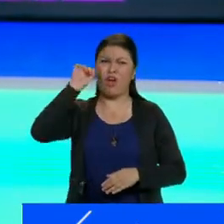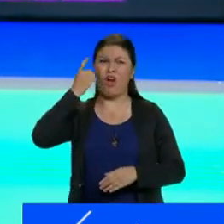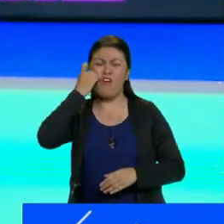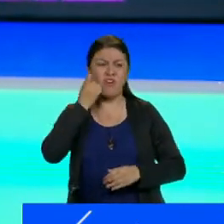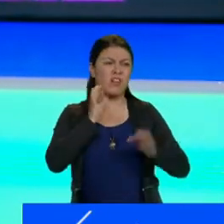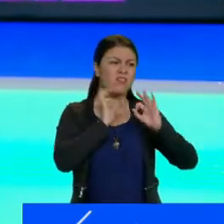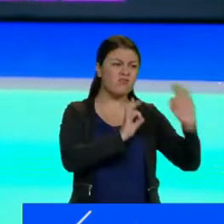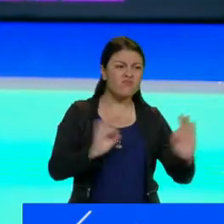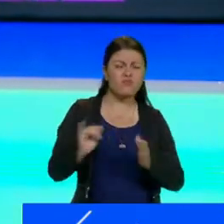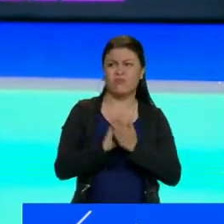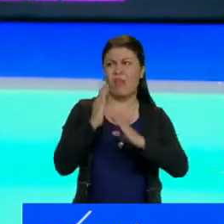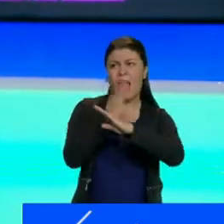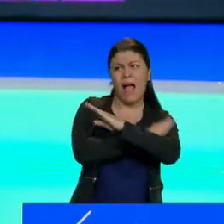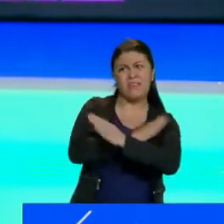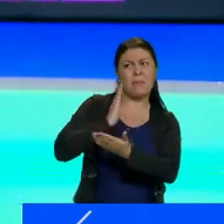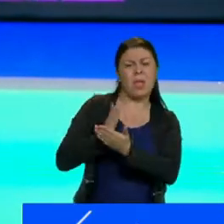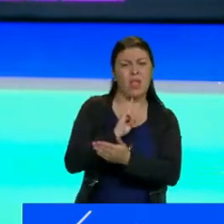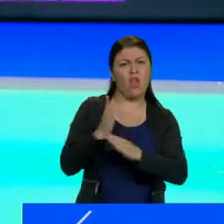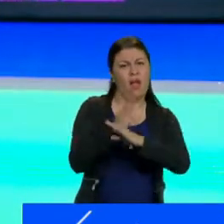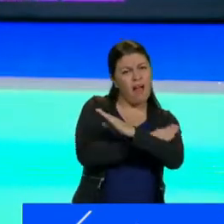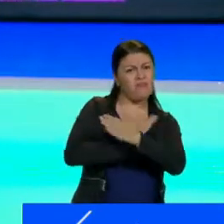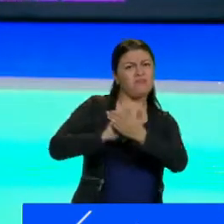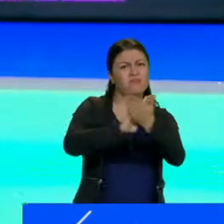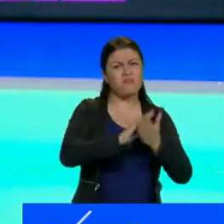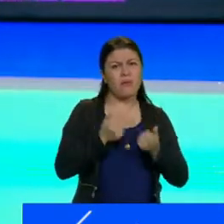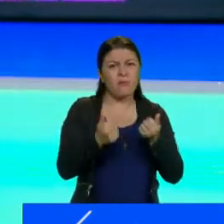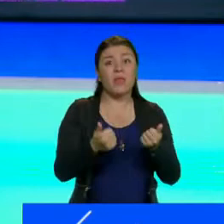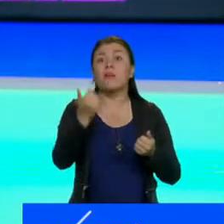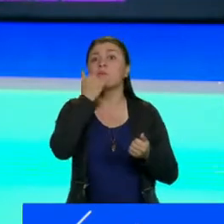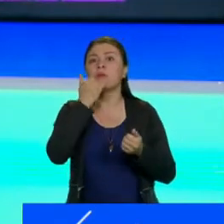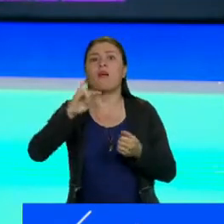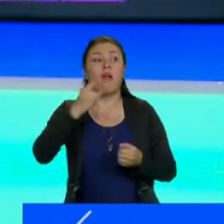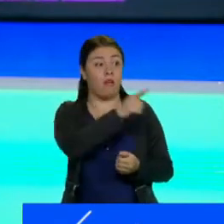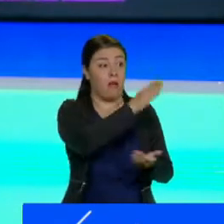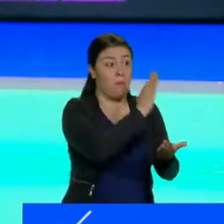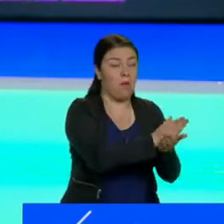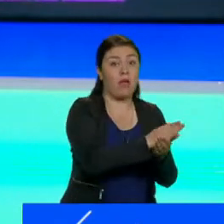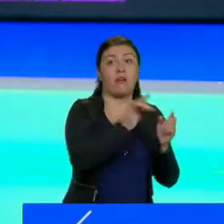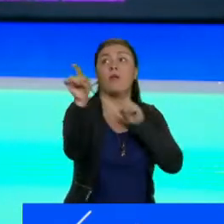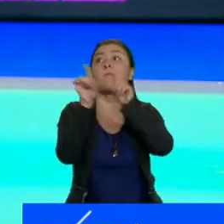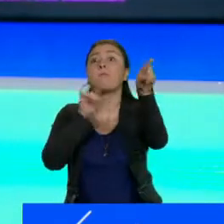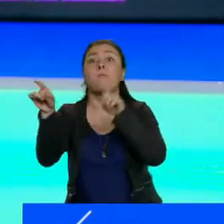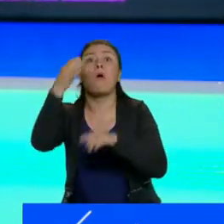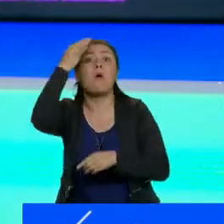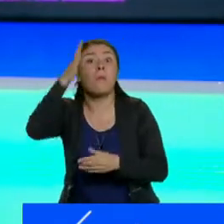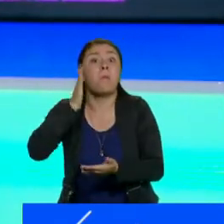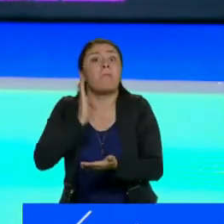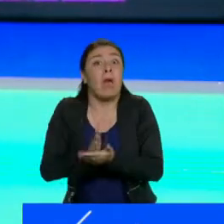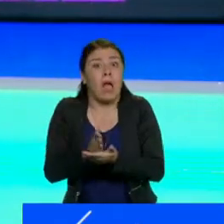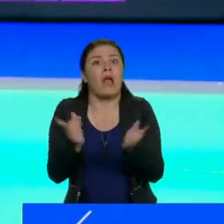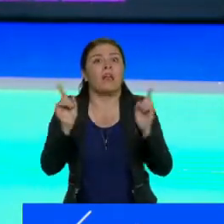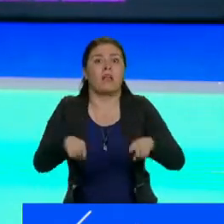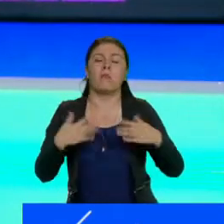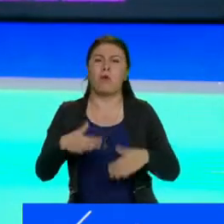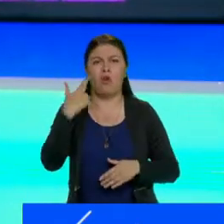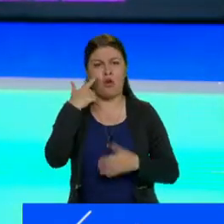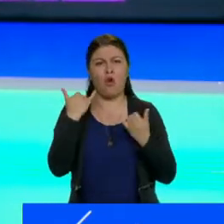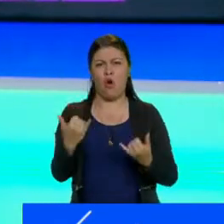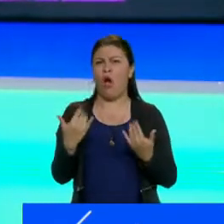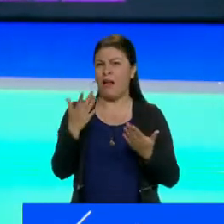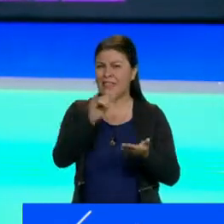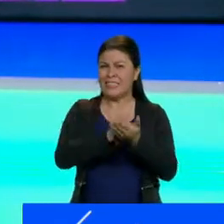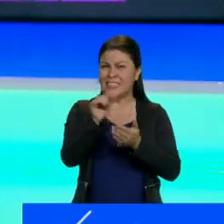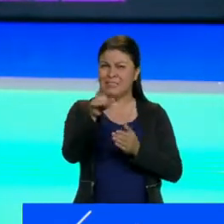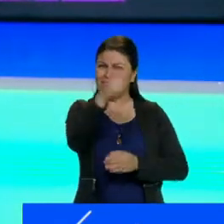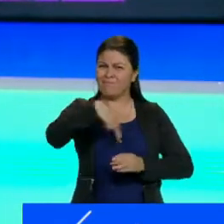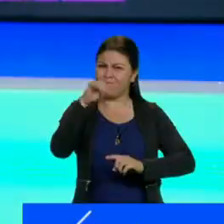de prevención de desastres? ¿En cuántas otras partes del país podría pasar algo así? Para tratar de responder esas preguntas